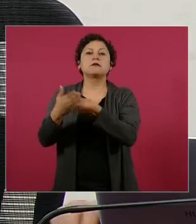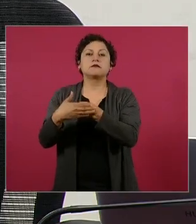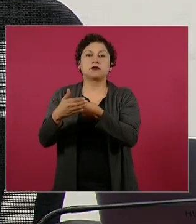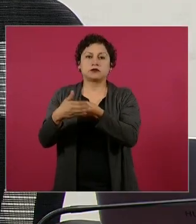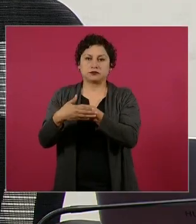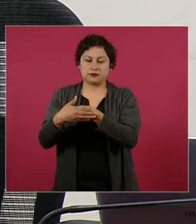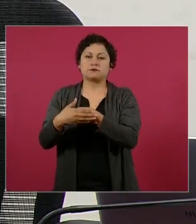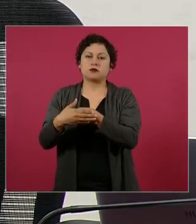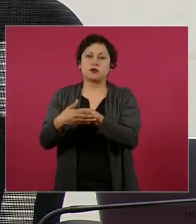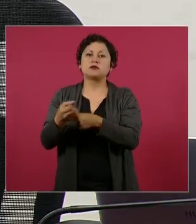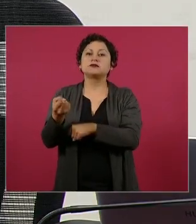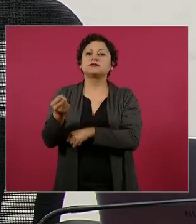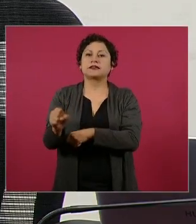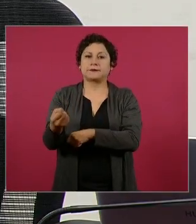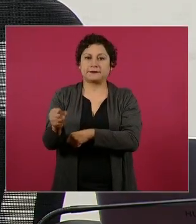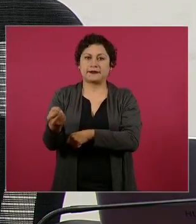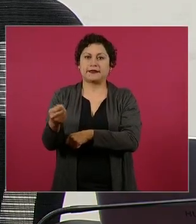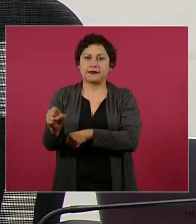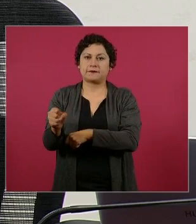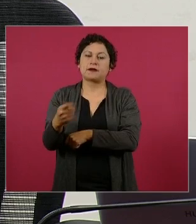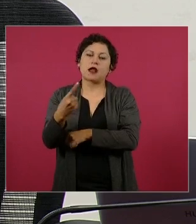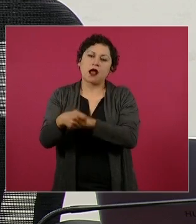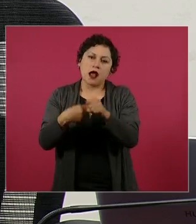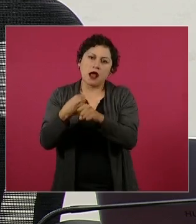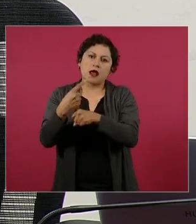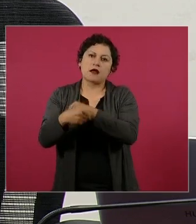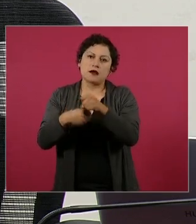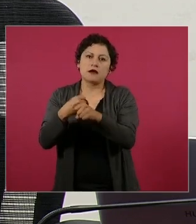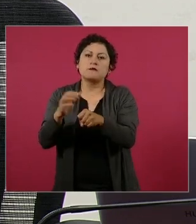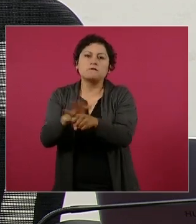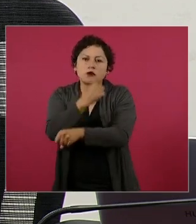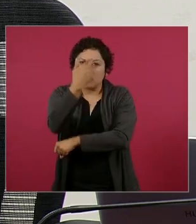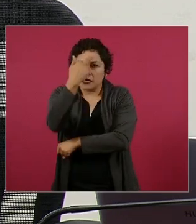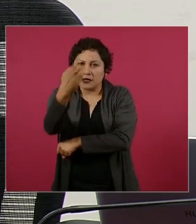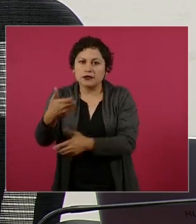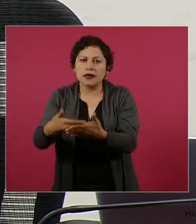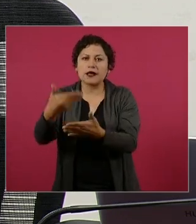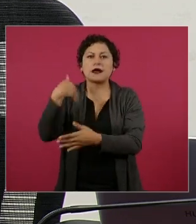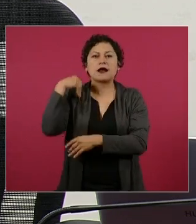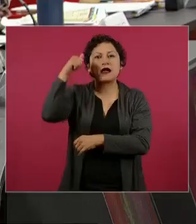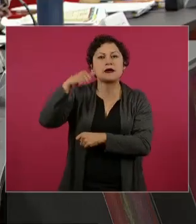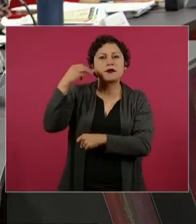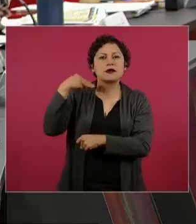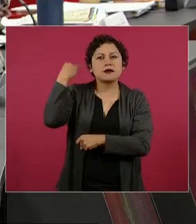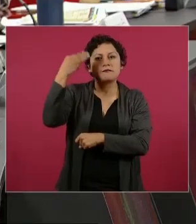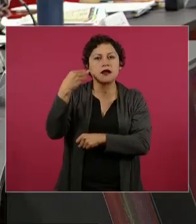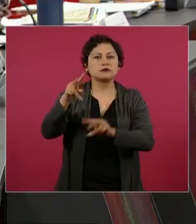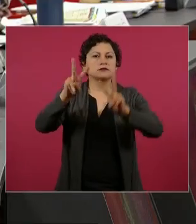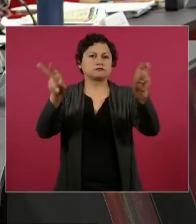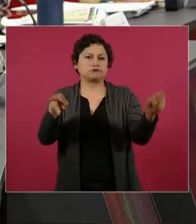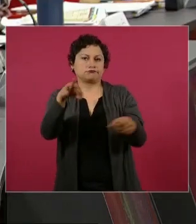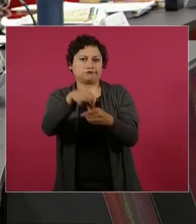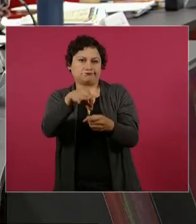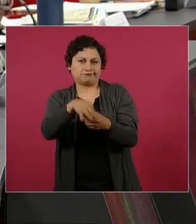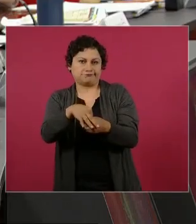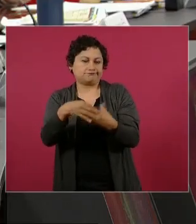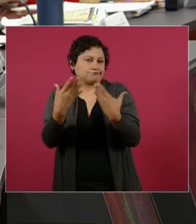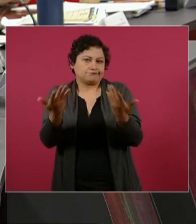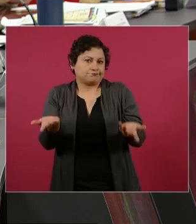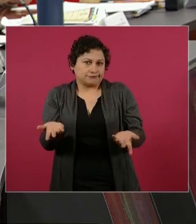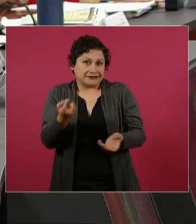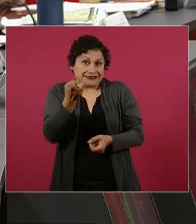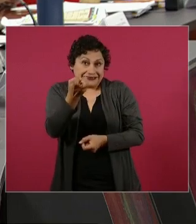lo hacemos cada año, porque estaba en la temporada electoral y no podíamos nosotros